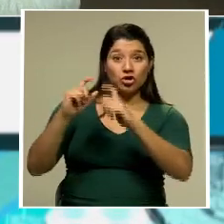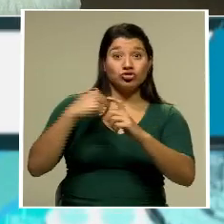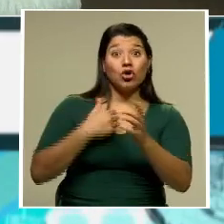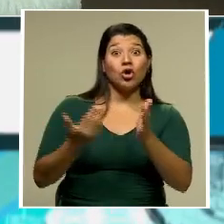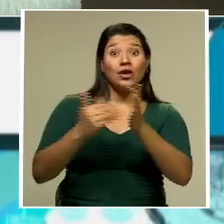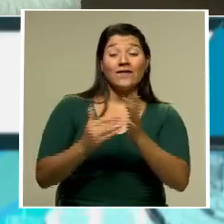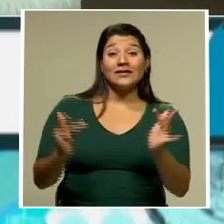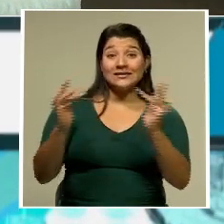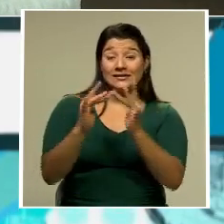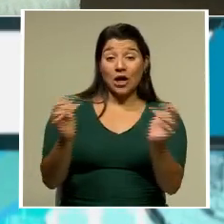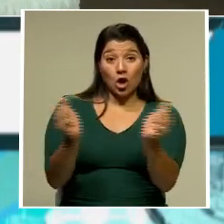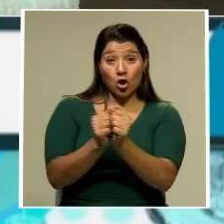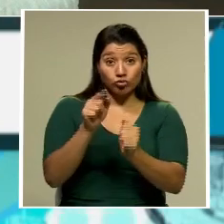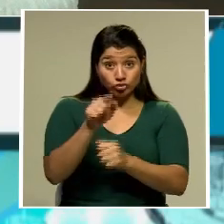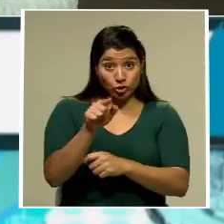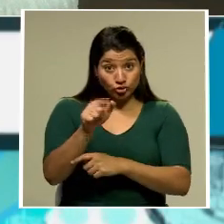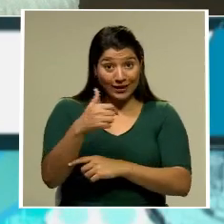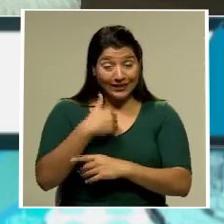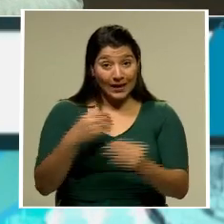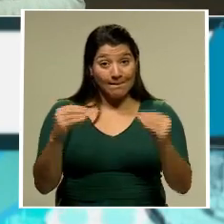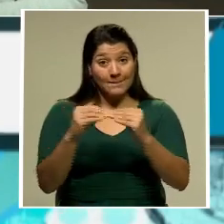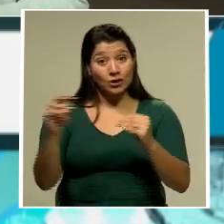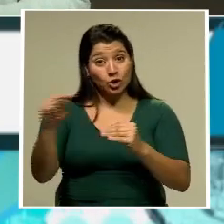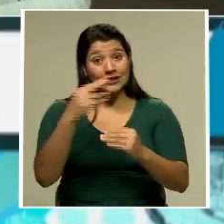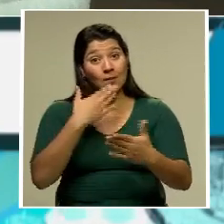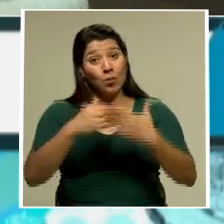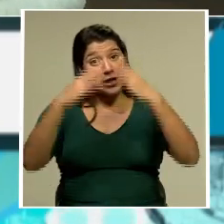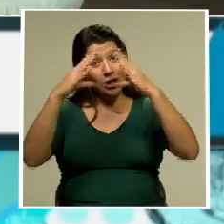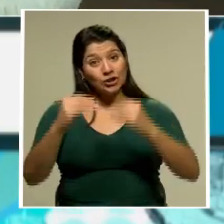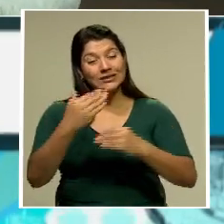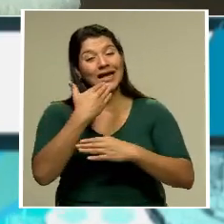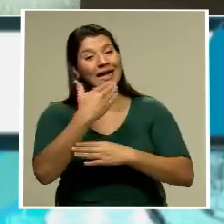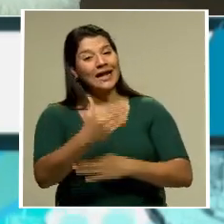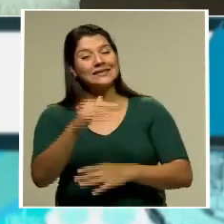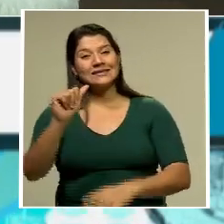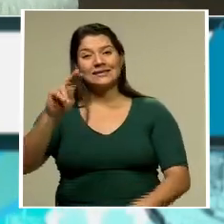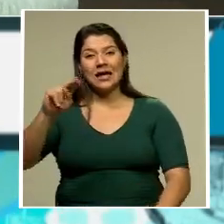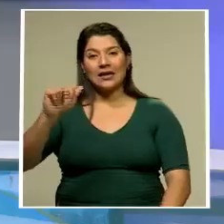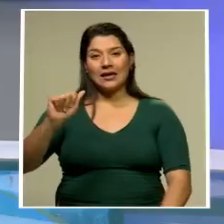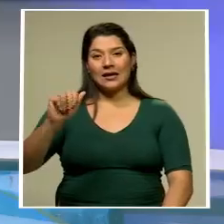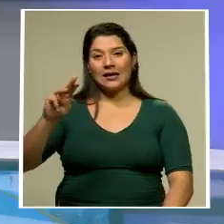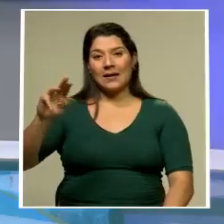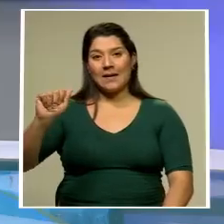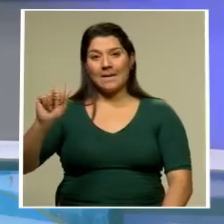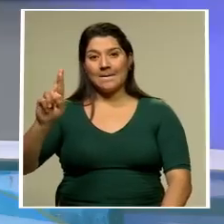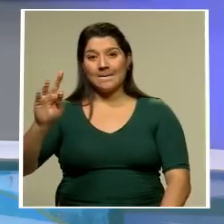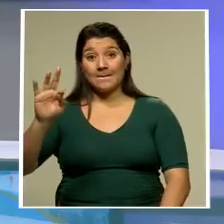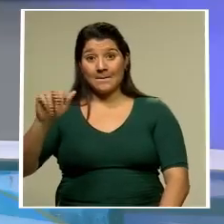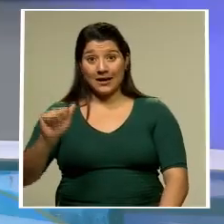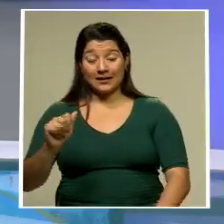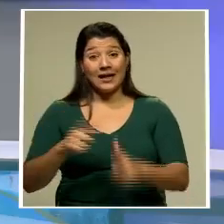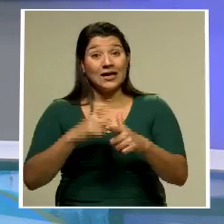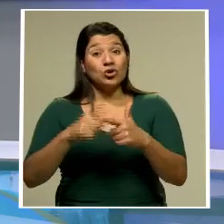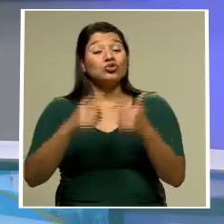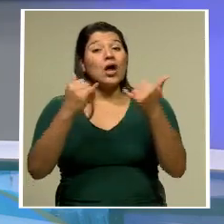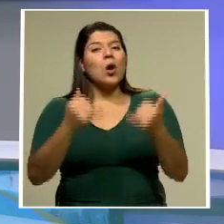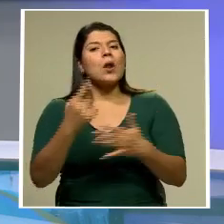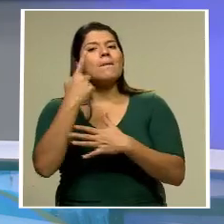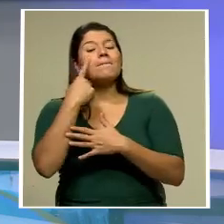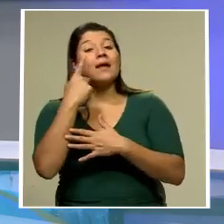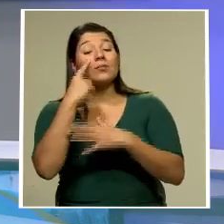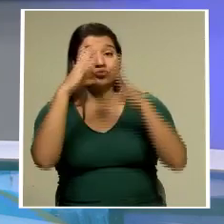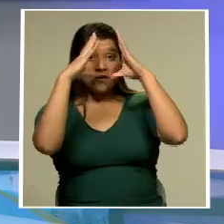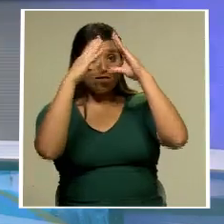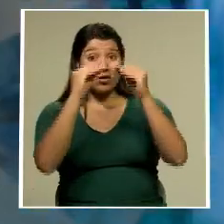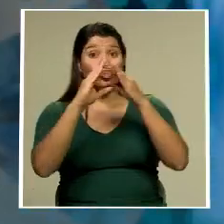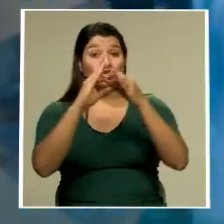usted al estudio principal donde tiene más noticias. Buenas noches. Muchas gracias, Ana Marta Arce. Y vamos a repasar ahora los